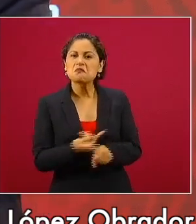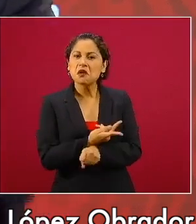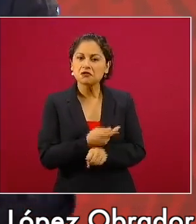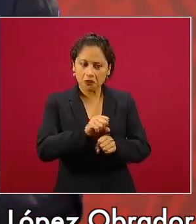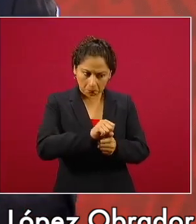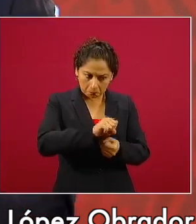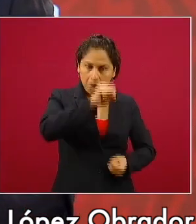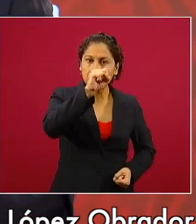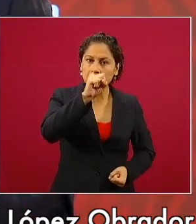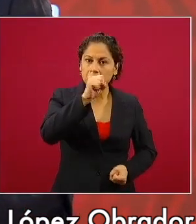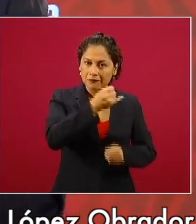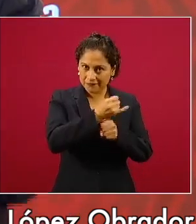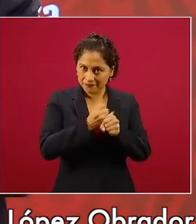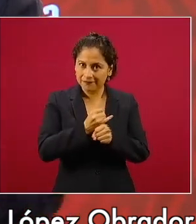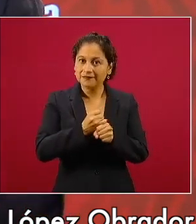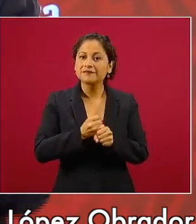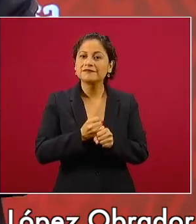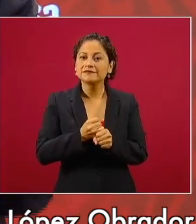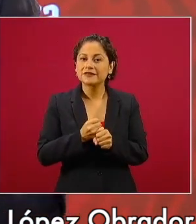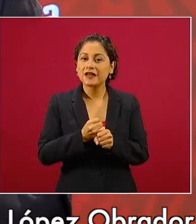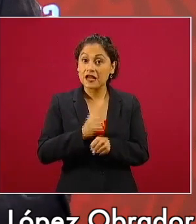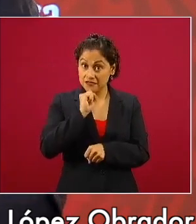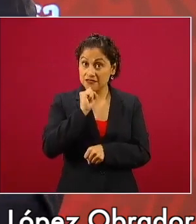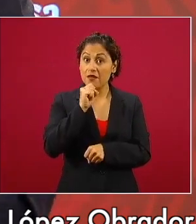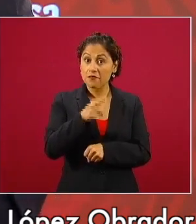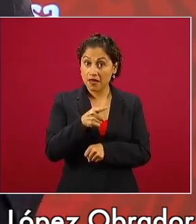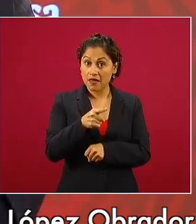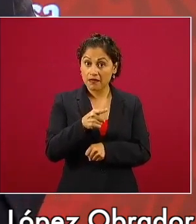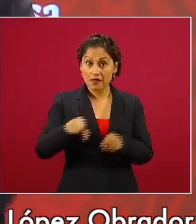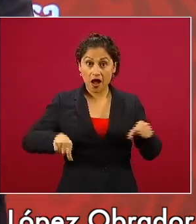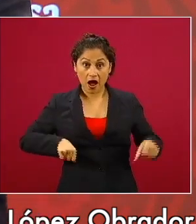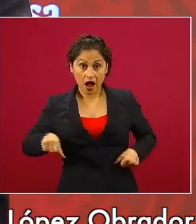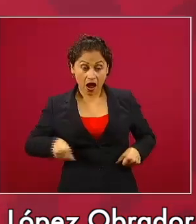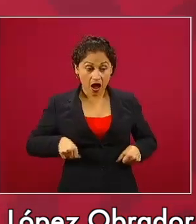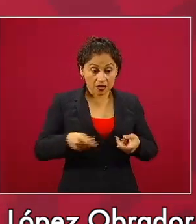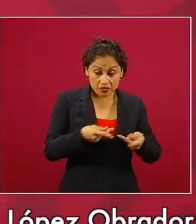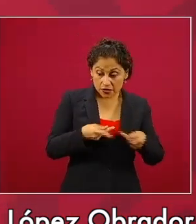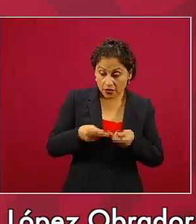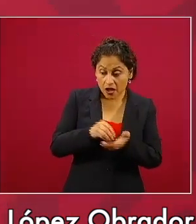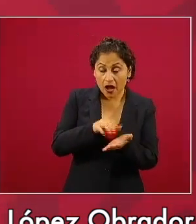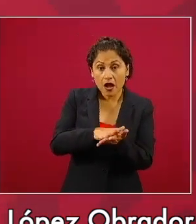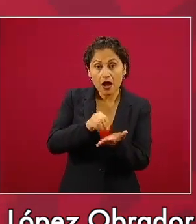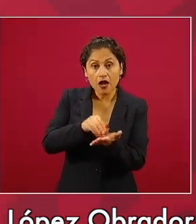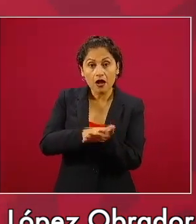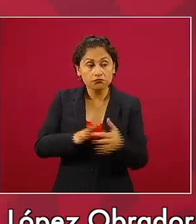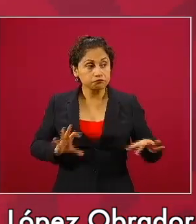Pero además, ¿en qué consistieron las operaciones que llevaron a cabo de manera